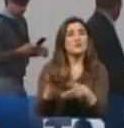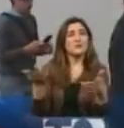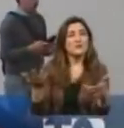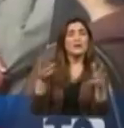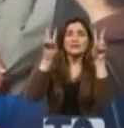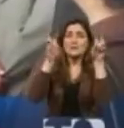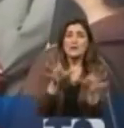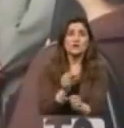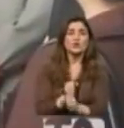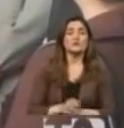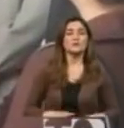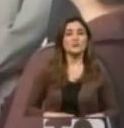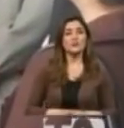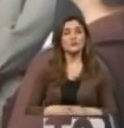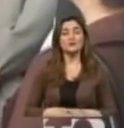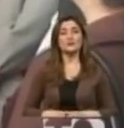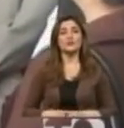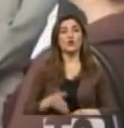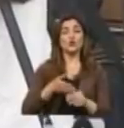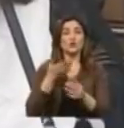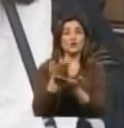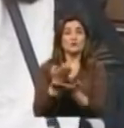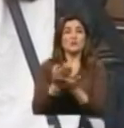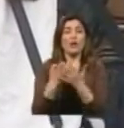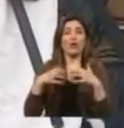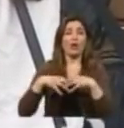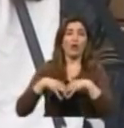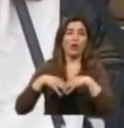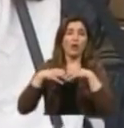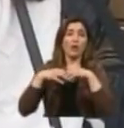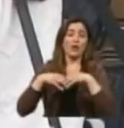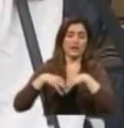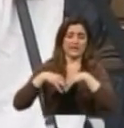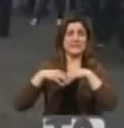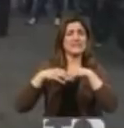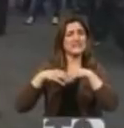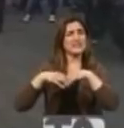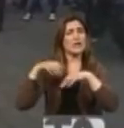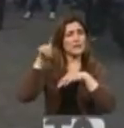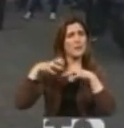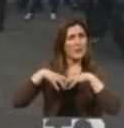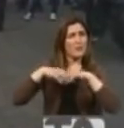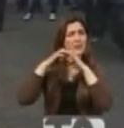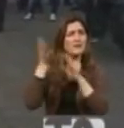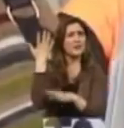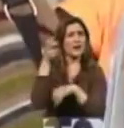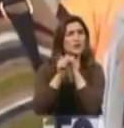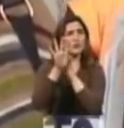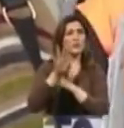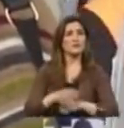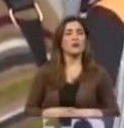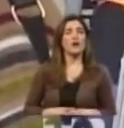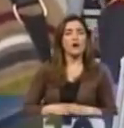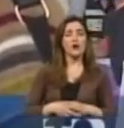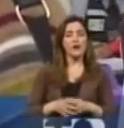los temas de seguridad. El propósito es reactivar la economía de la provincia que afronta una crisis profunda hace 4 años. Hay